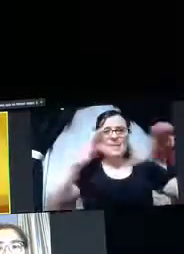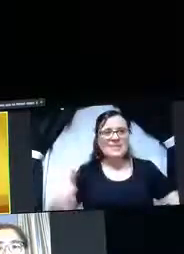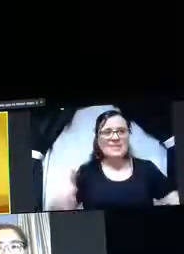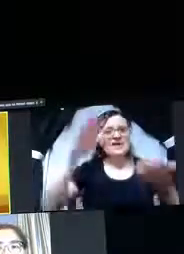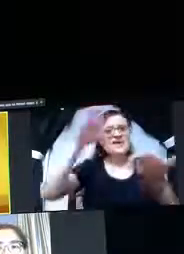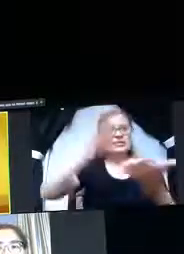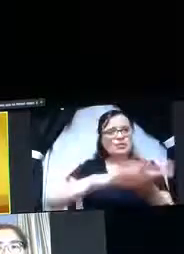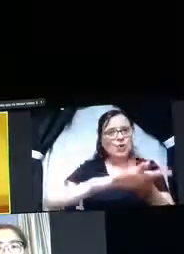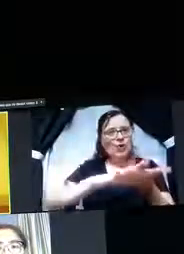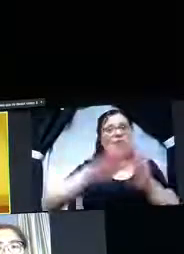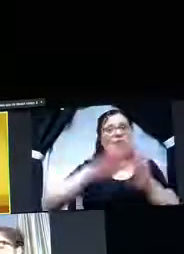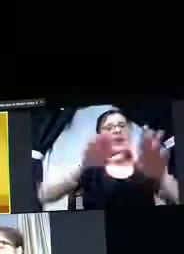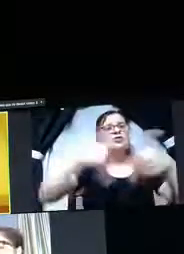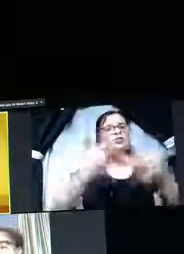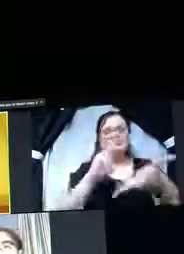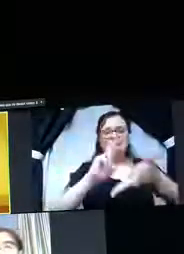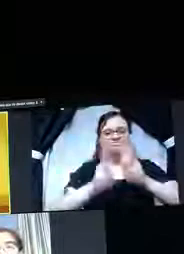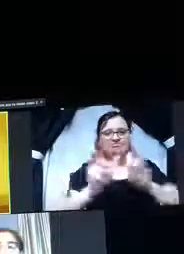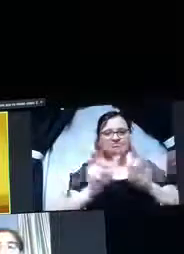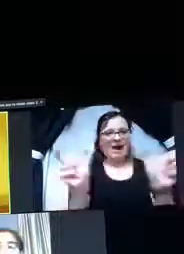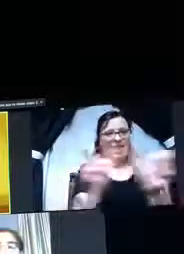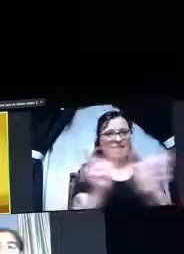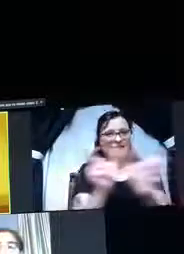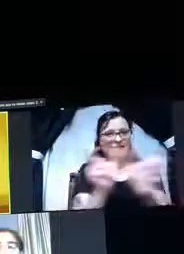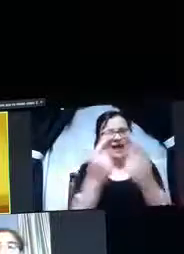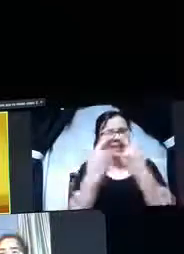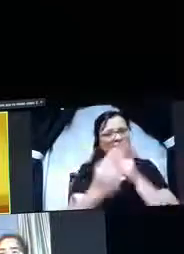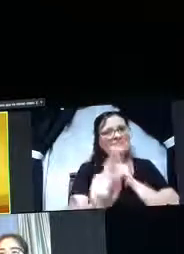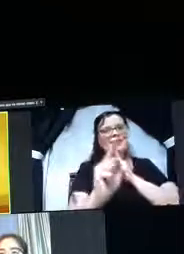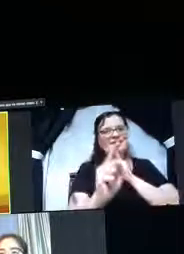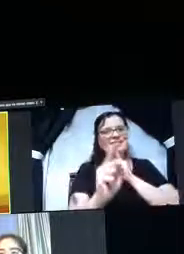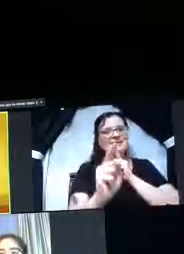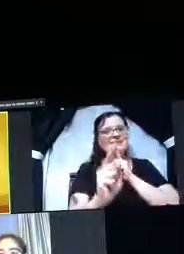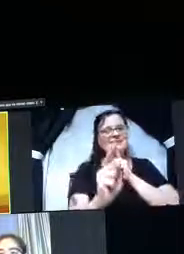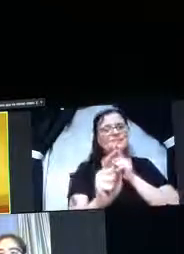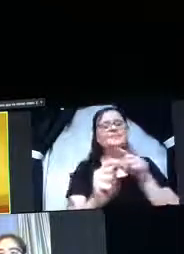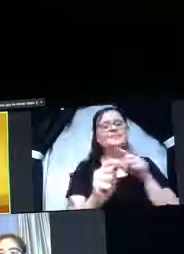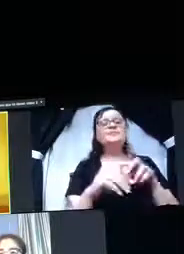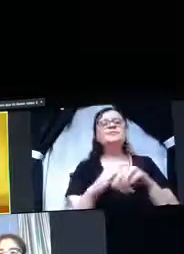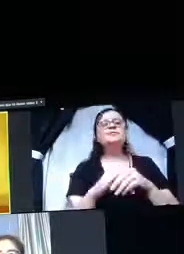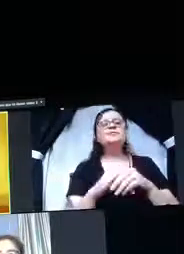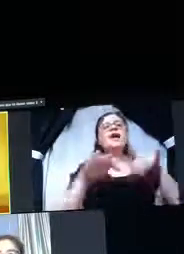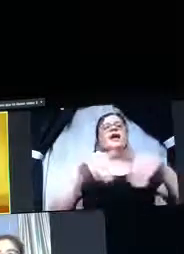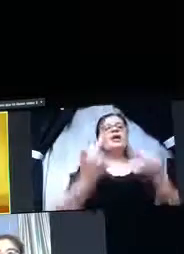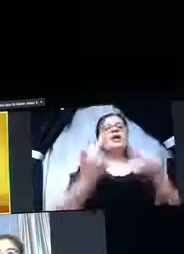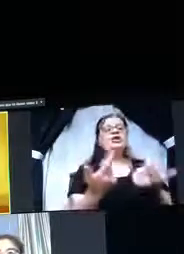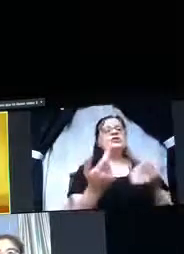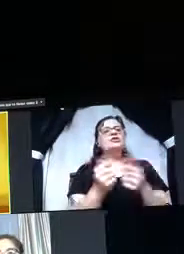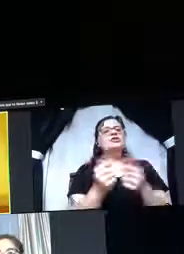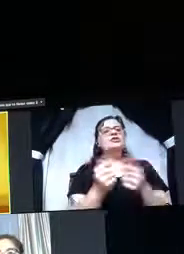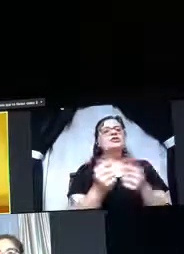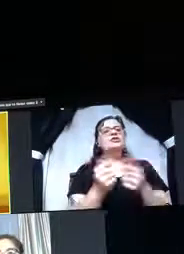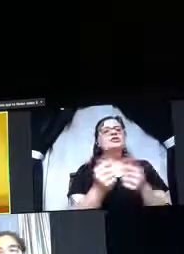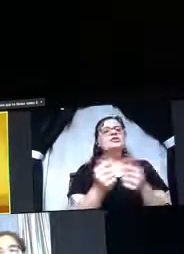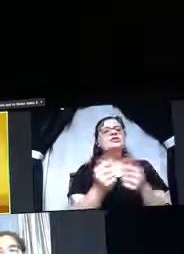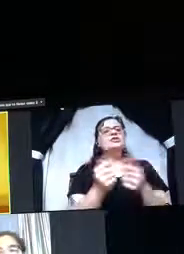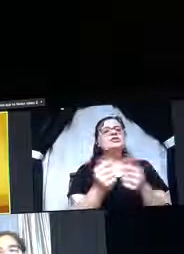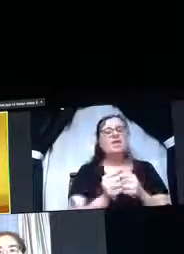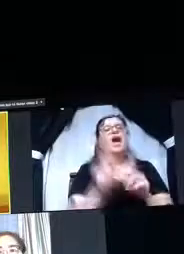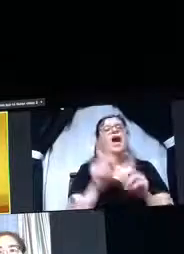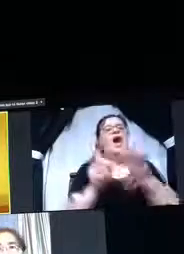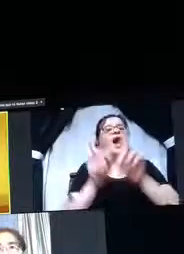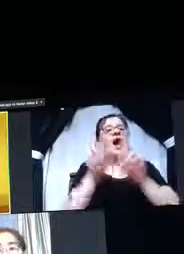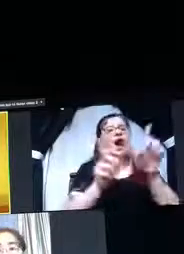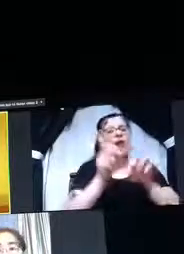el lugar de la preposición empezó a tomar mayor importancia, porque ya no eran subordinantes, empezaron a ser núcleo, porque ponían